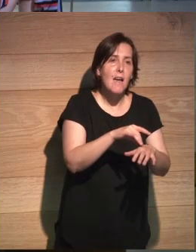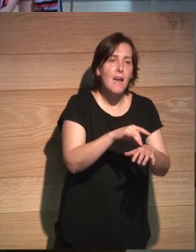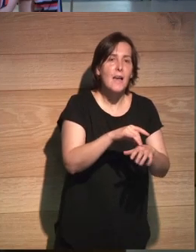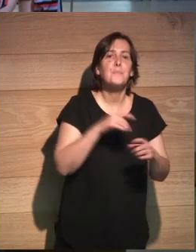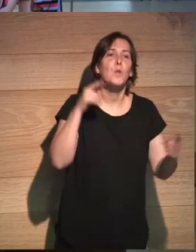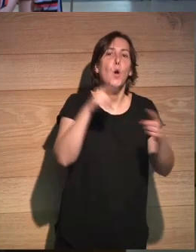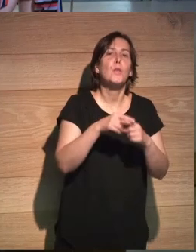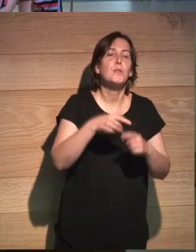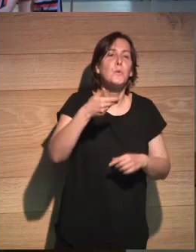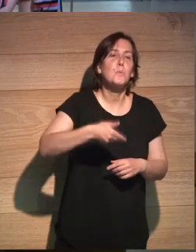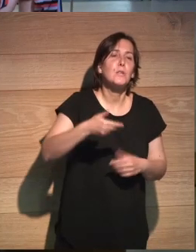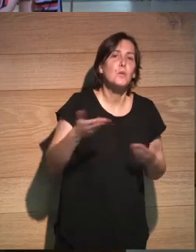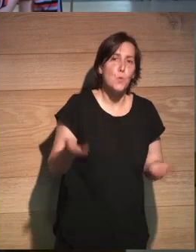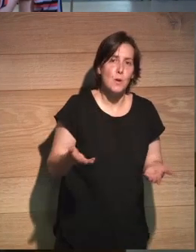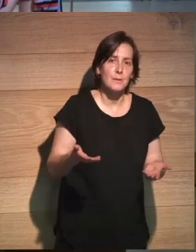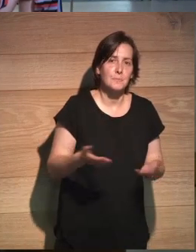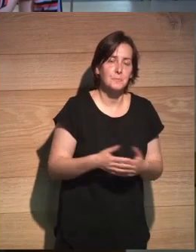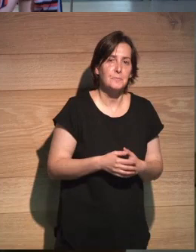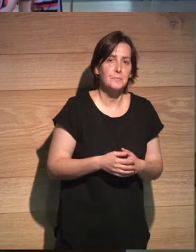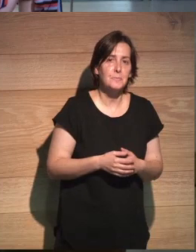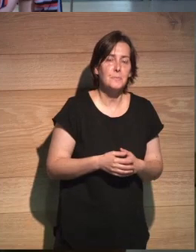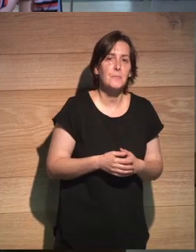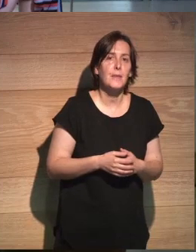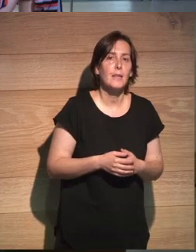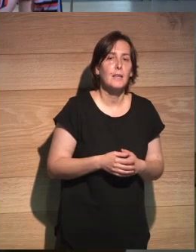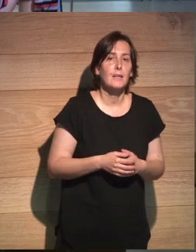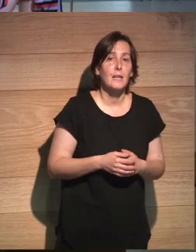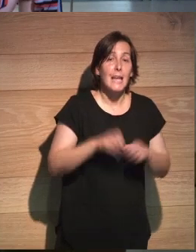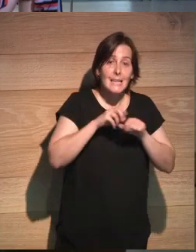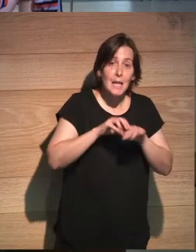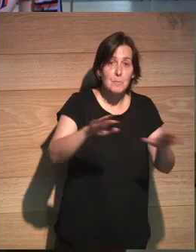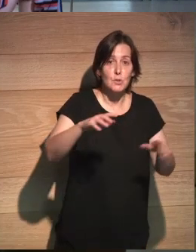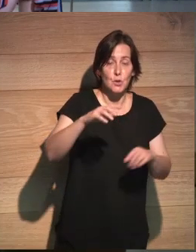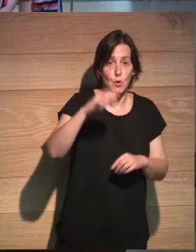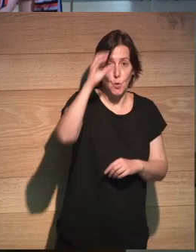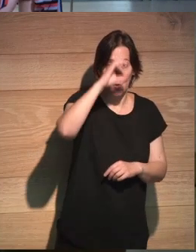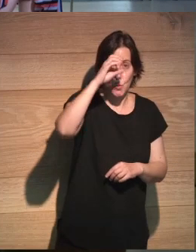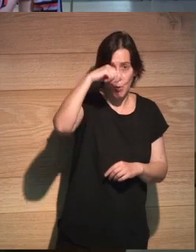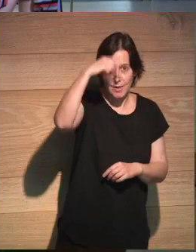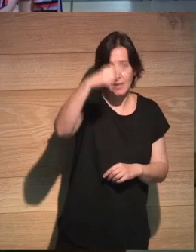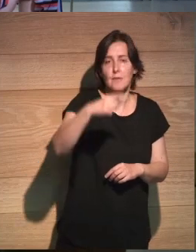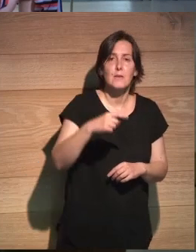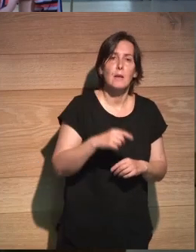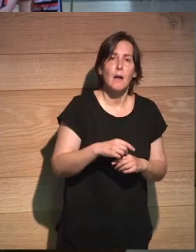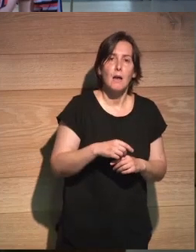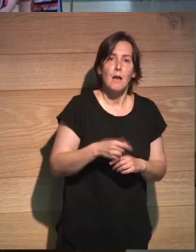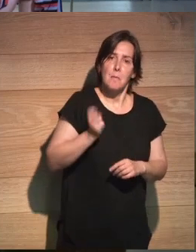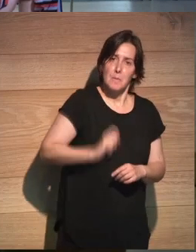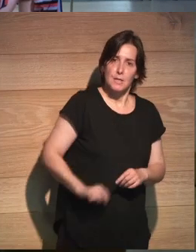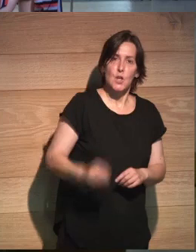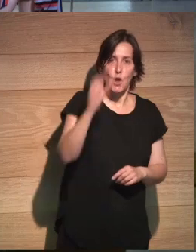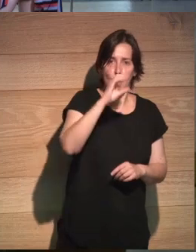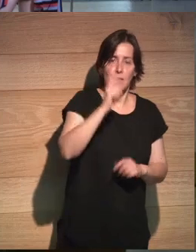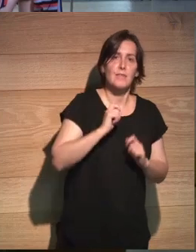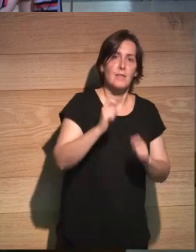principal cometido, aunque se escuda en la transmisión de cultura científica, es prestigiar socialmente la